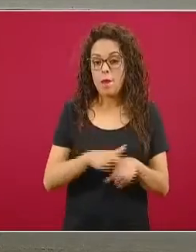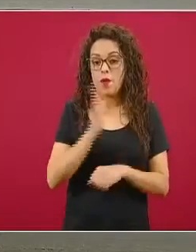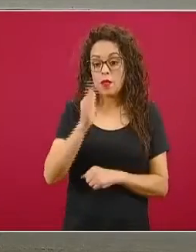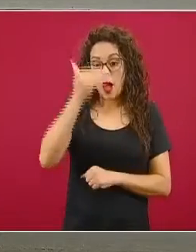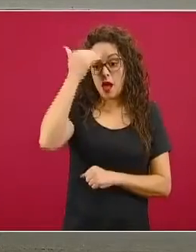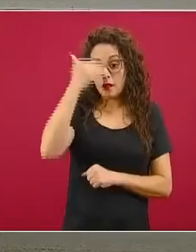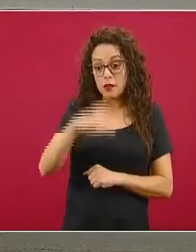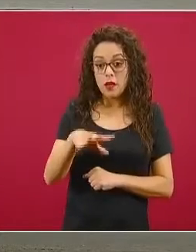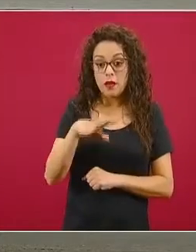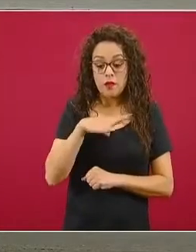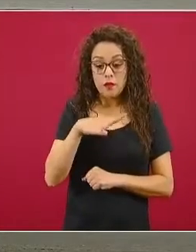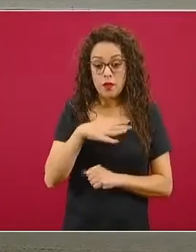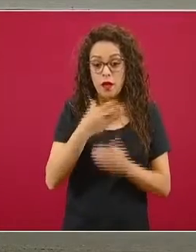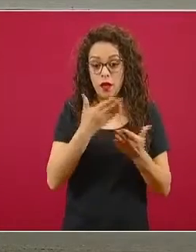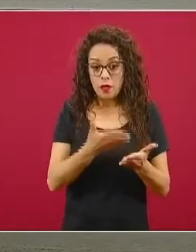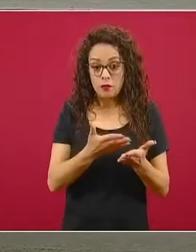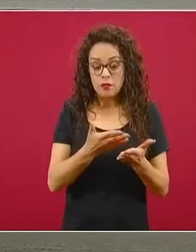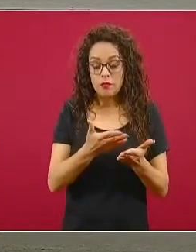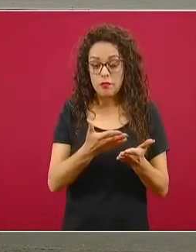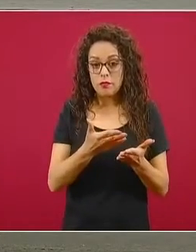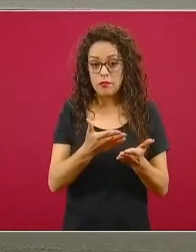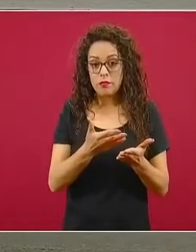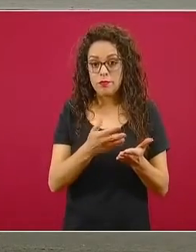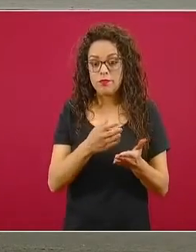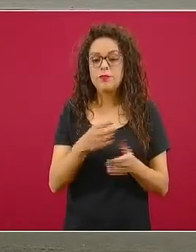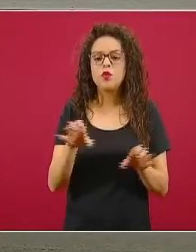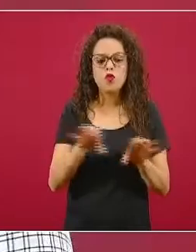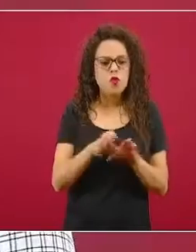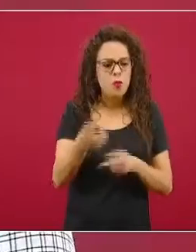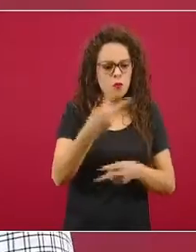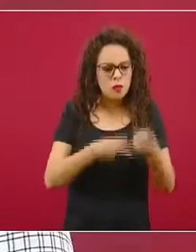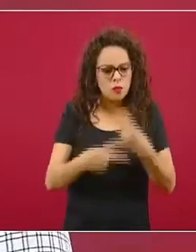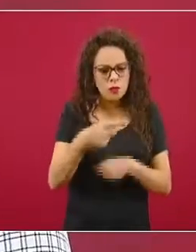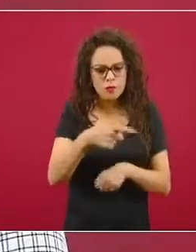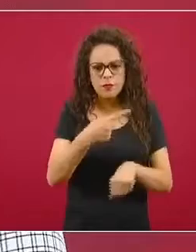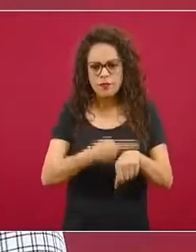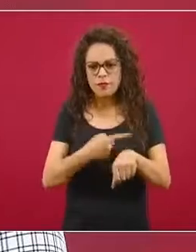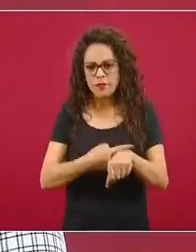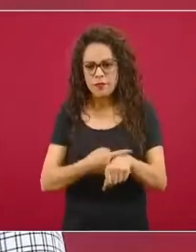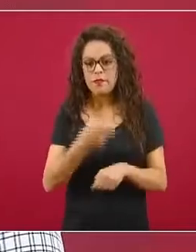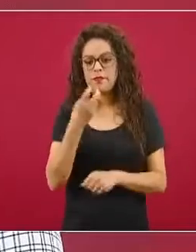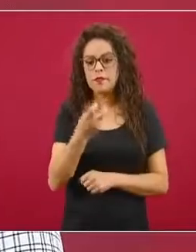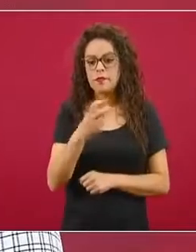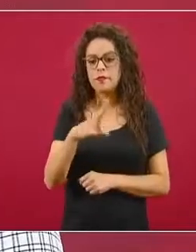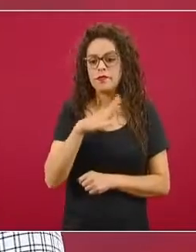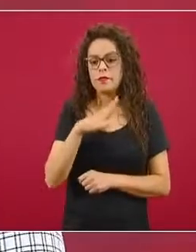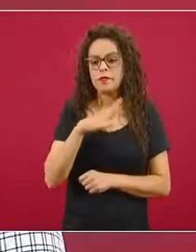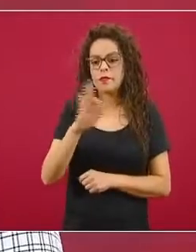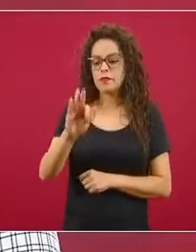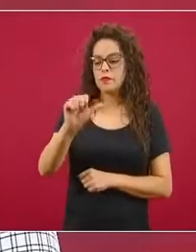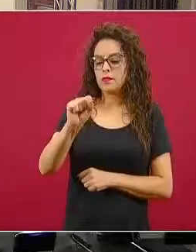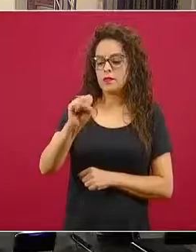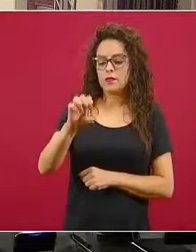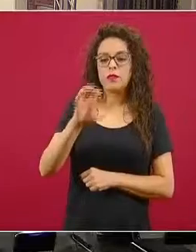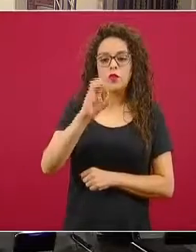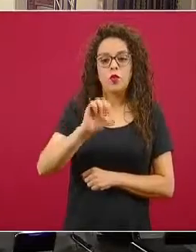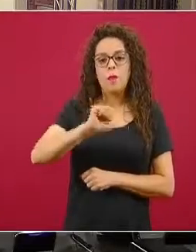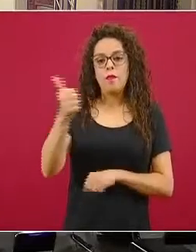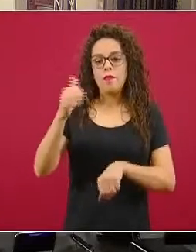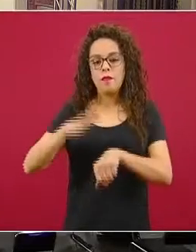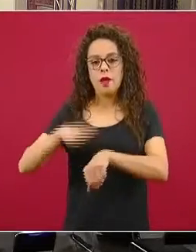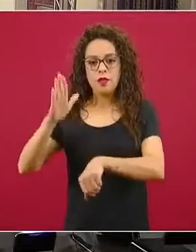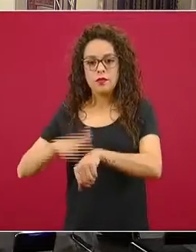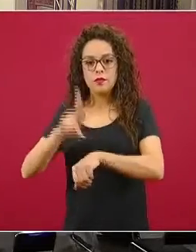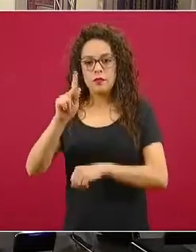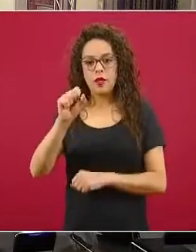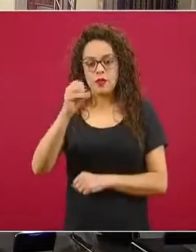sus determinantes y de lo que puede haber originado al mismo, viene toda una fase o siguientes pasos que tienen